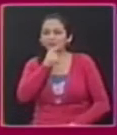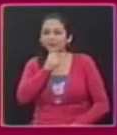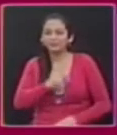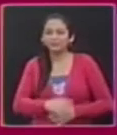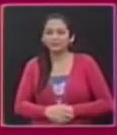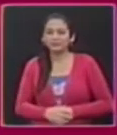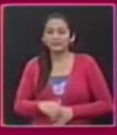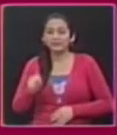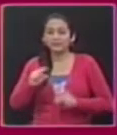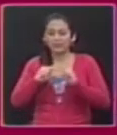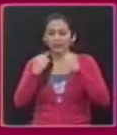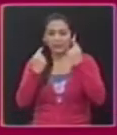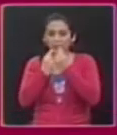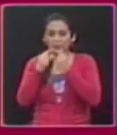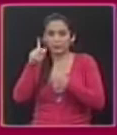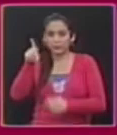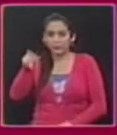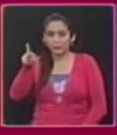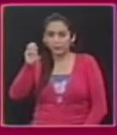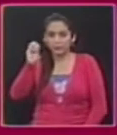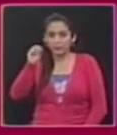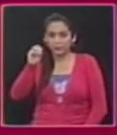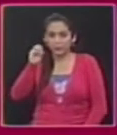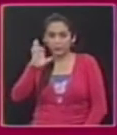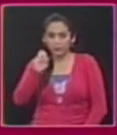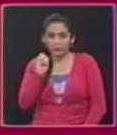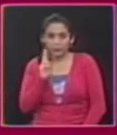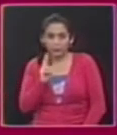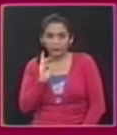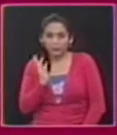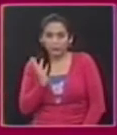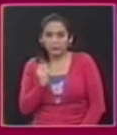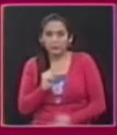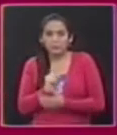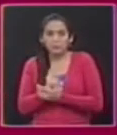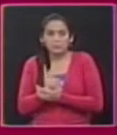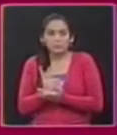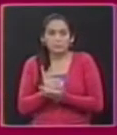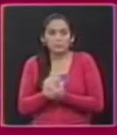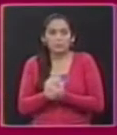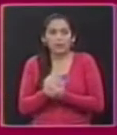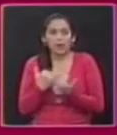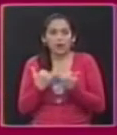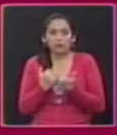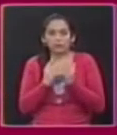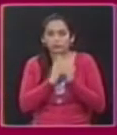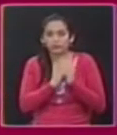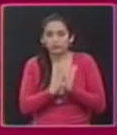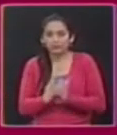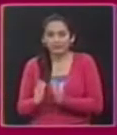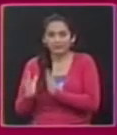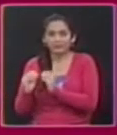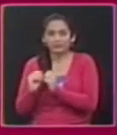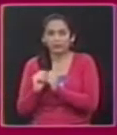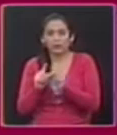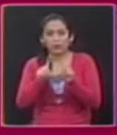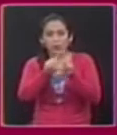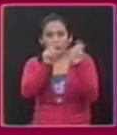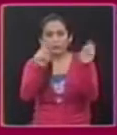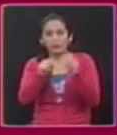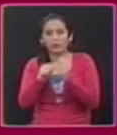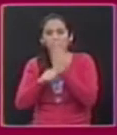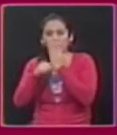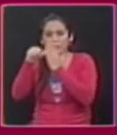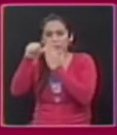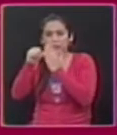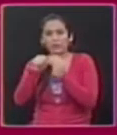el Grupo Promotor. Sin embargo, nosotros tenemos una serie de alianzas, tanto con ministerios como el